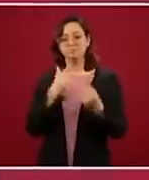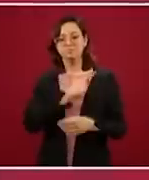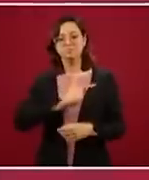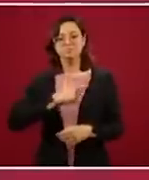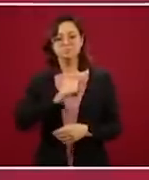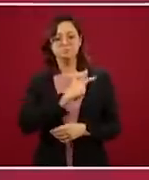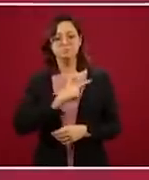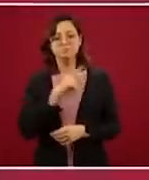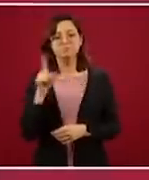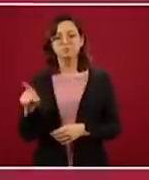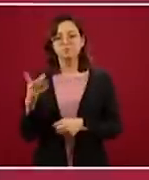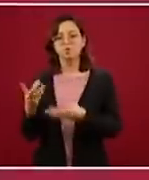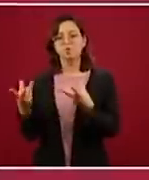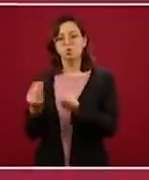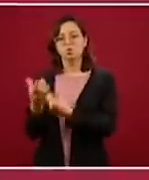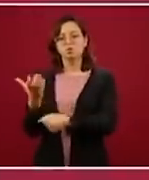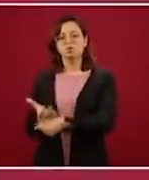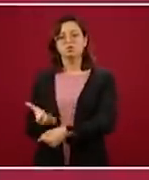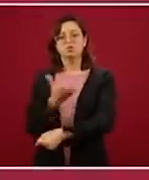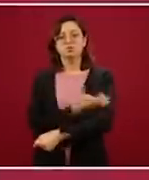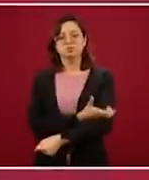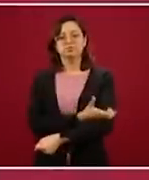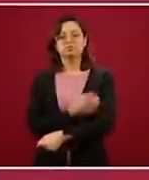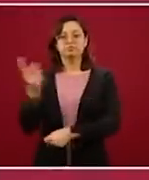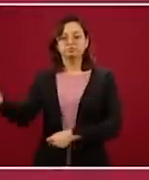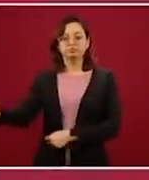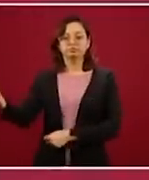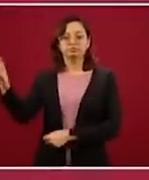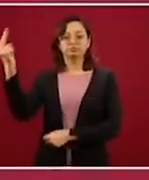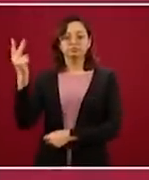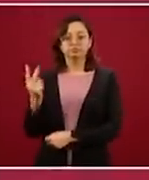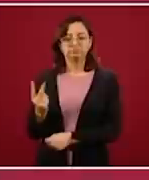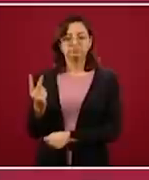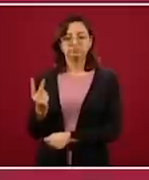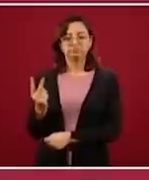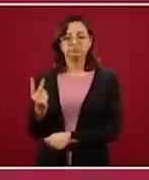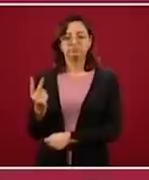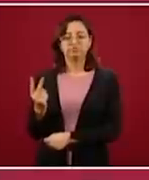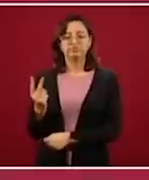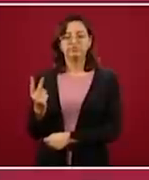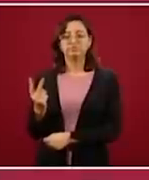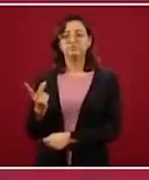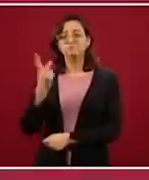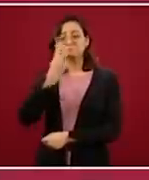vino con una persona para decirme de que